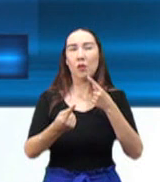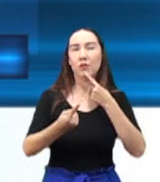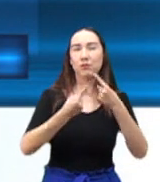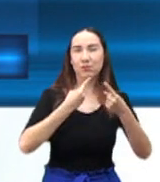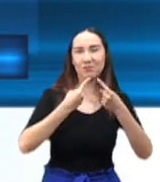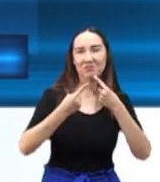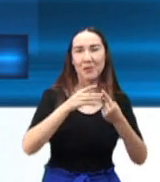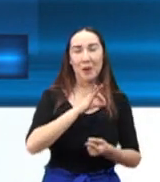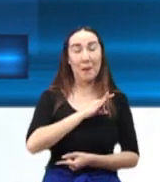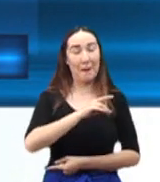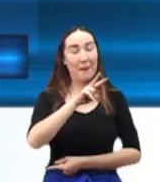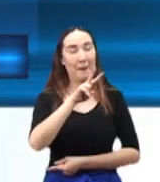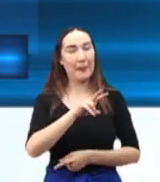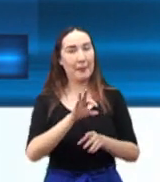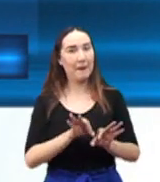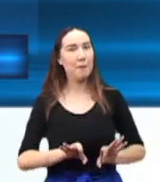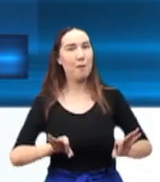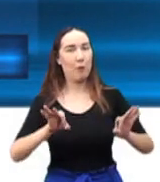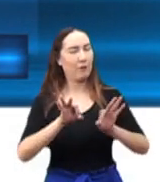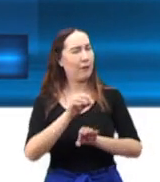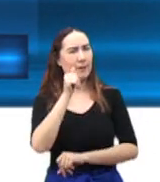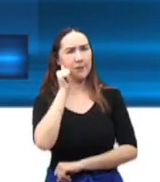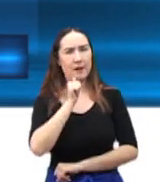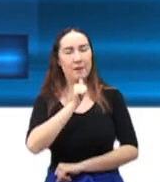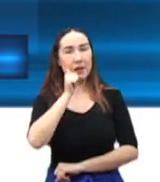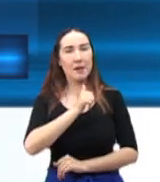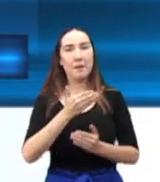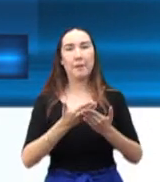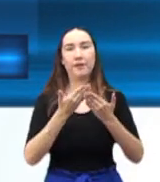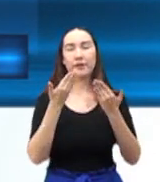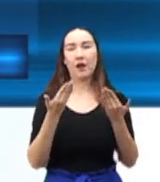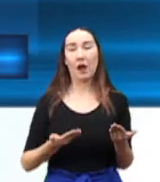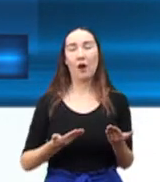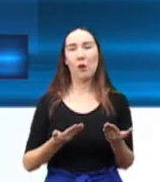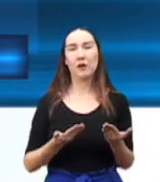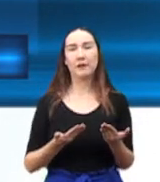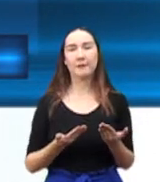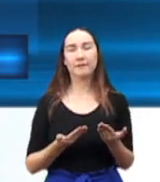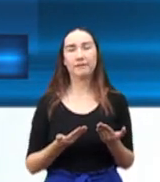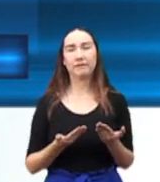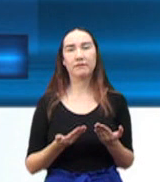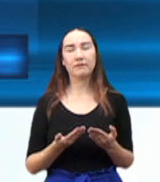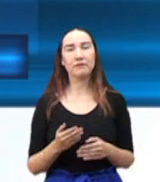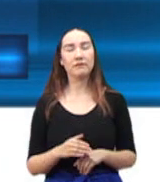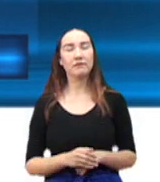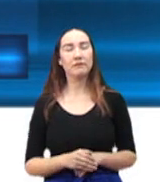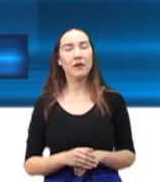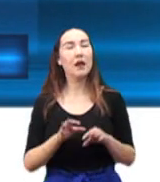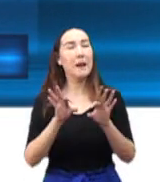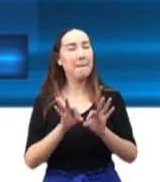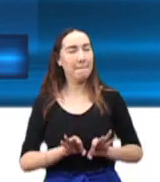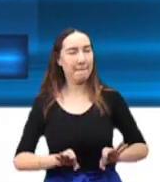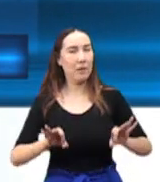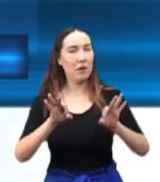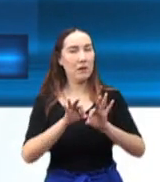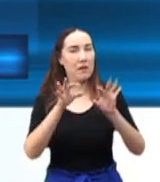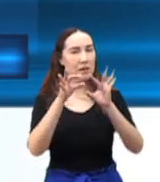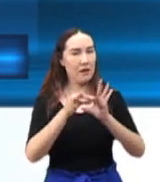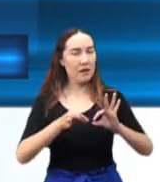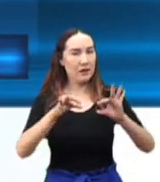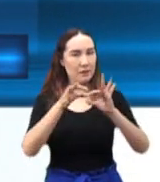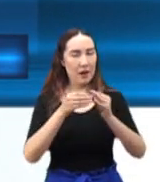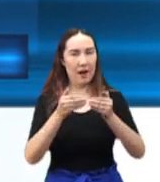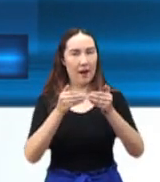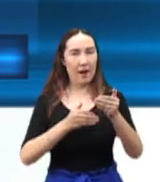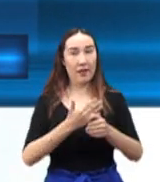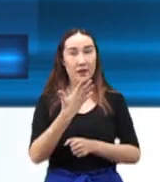siempre es importante. En esta dinámica, bueno, habrá que... es menester hacer notar que en la sesión del 5 de